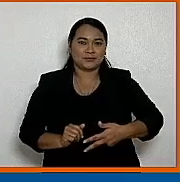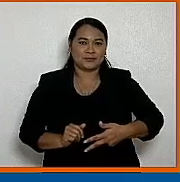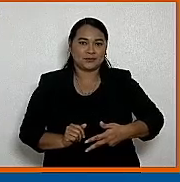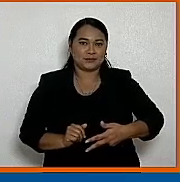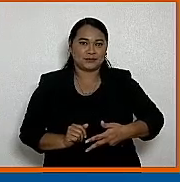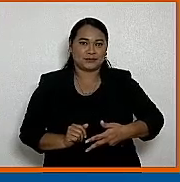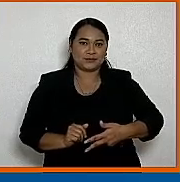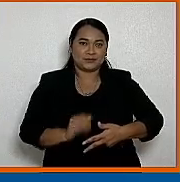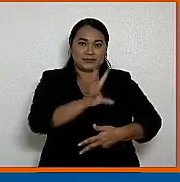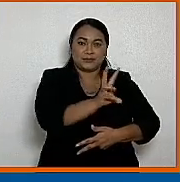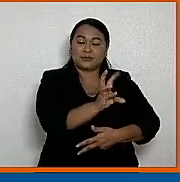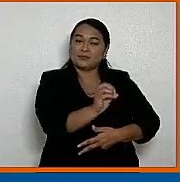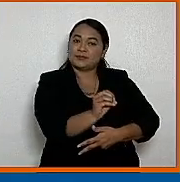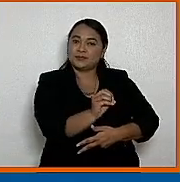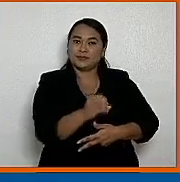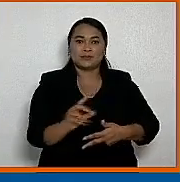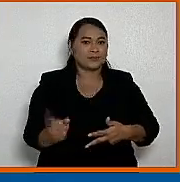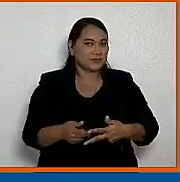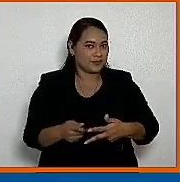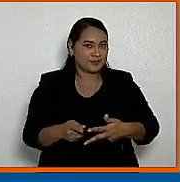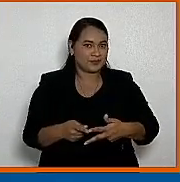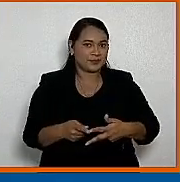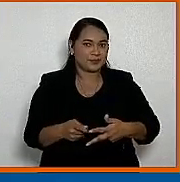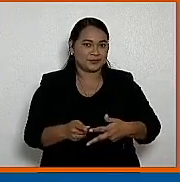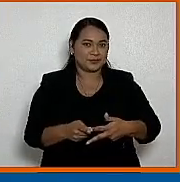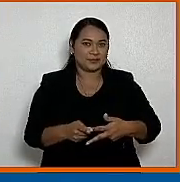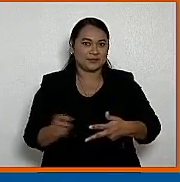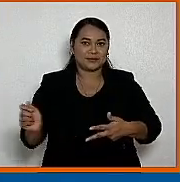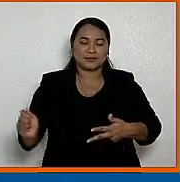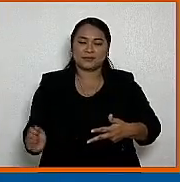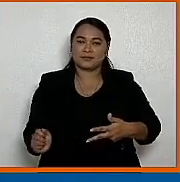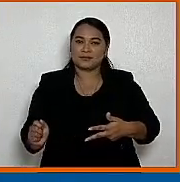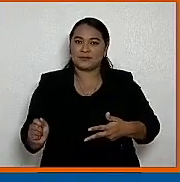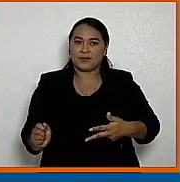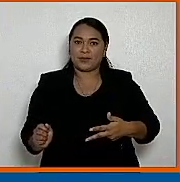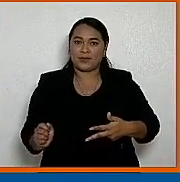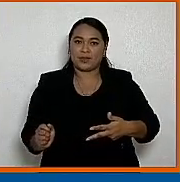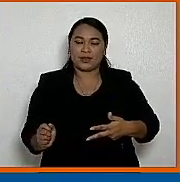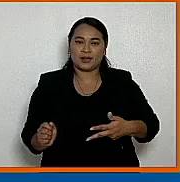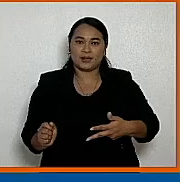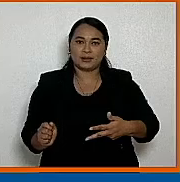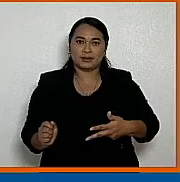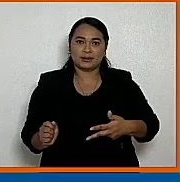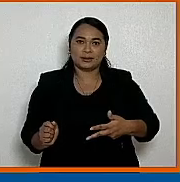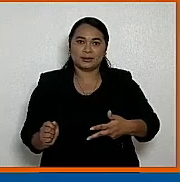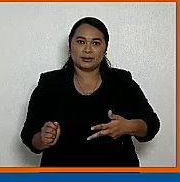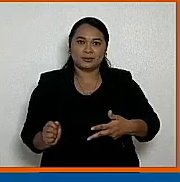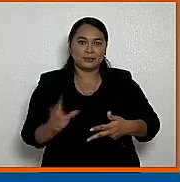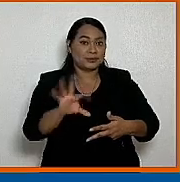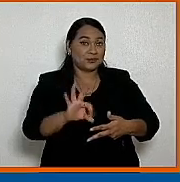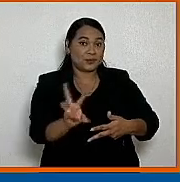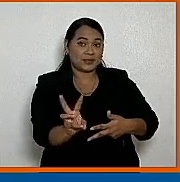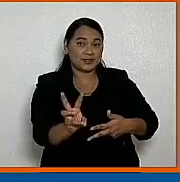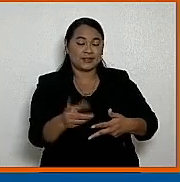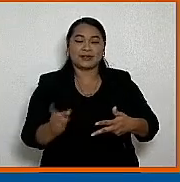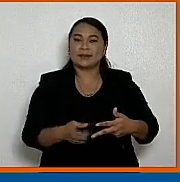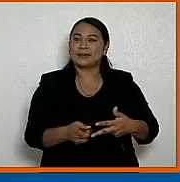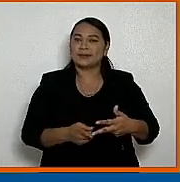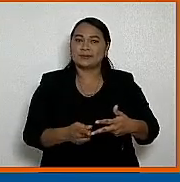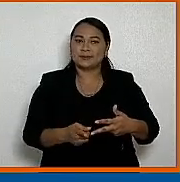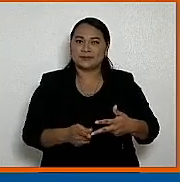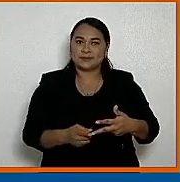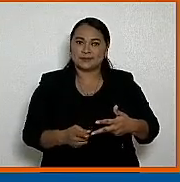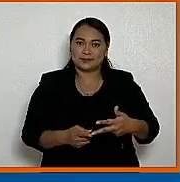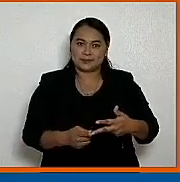el 60, segundo número seleccionado. Este es el 96, tercer y decisivo